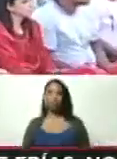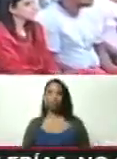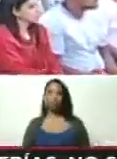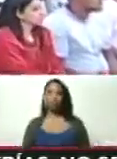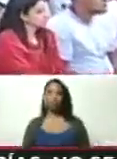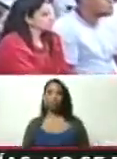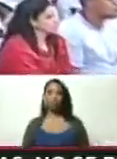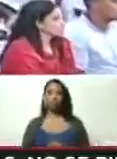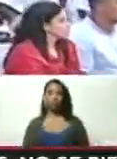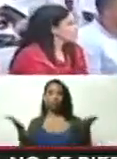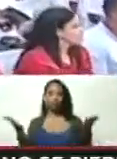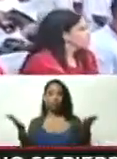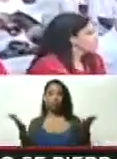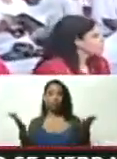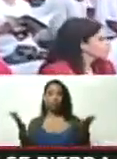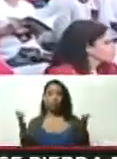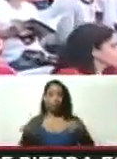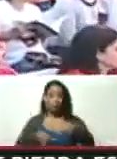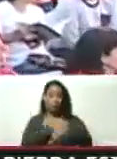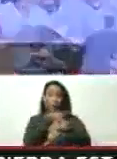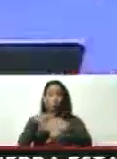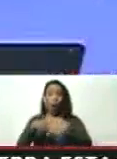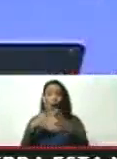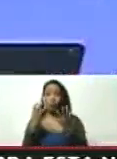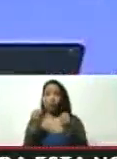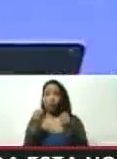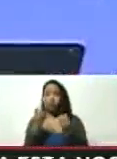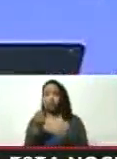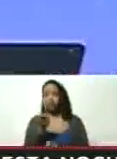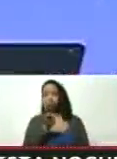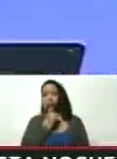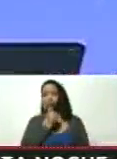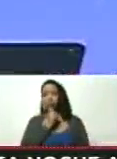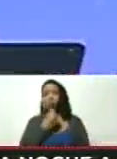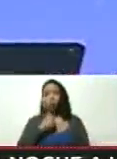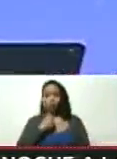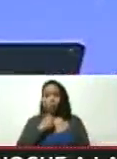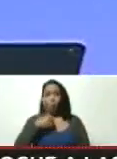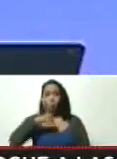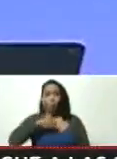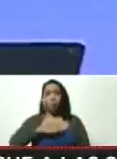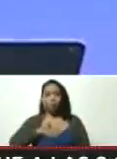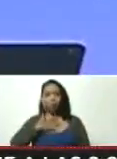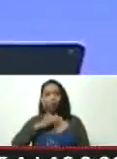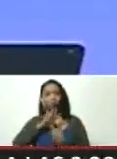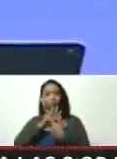Así que fueron horas muy difíciles y puedo presentar hoy